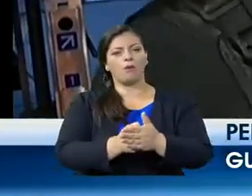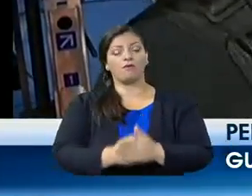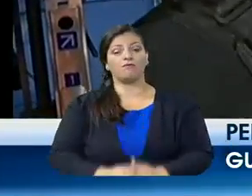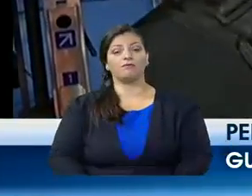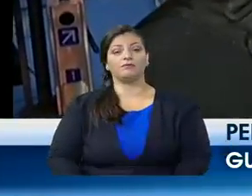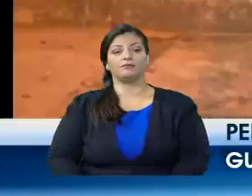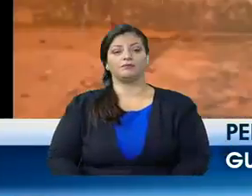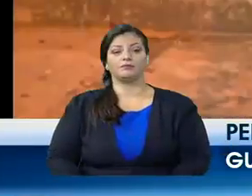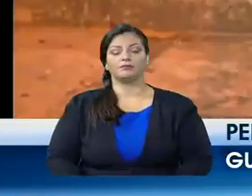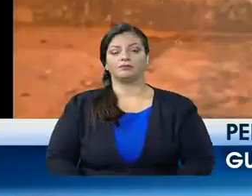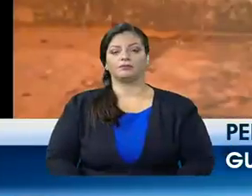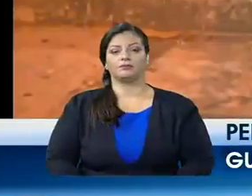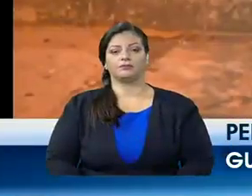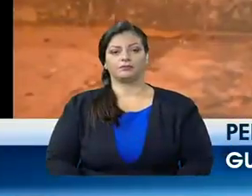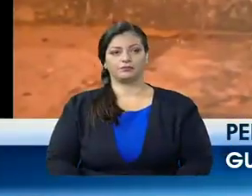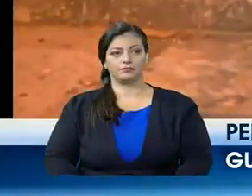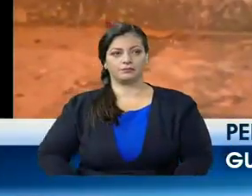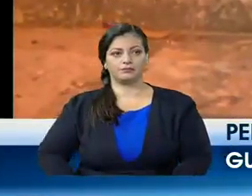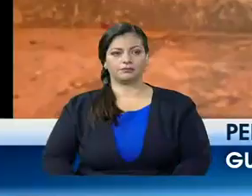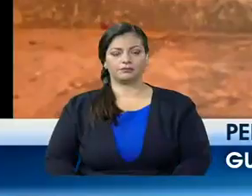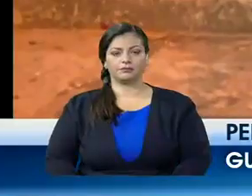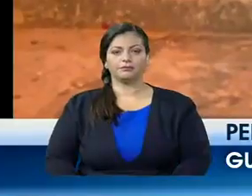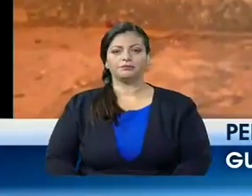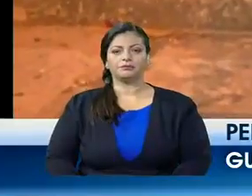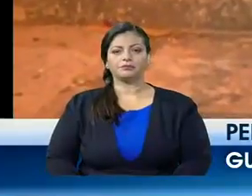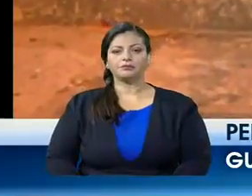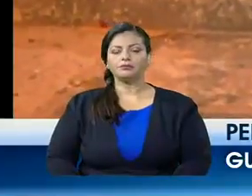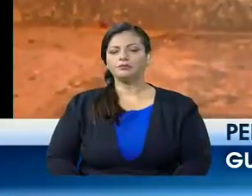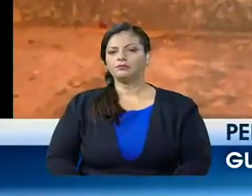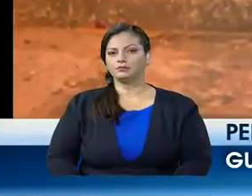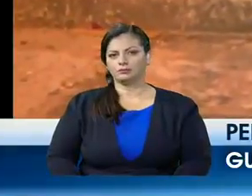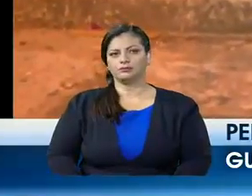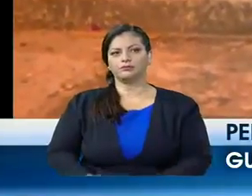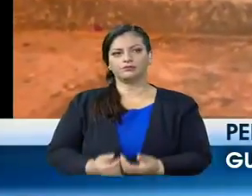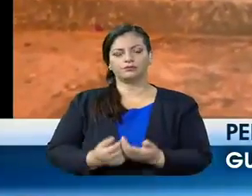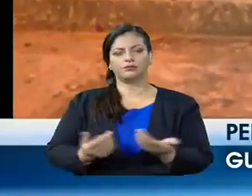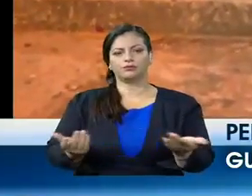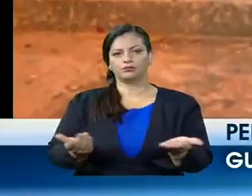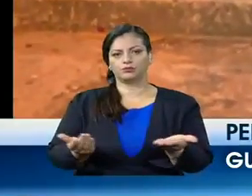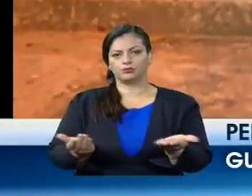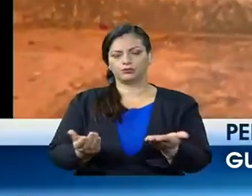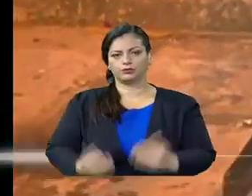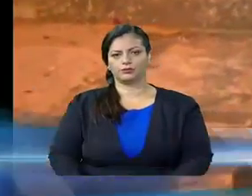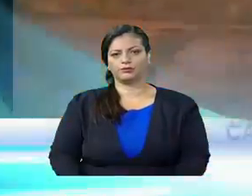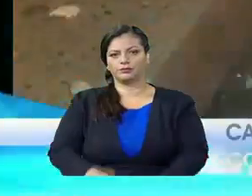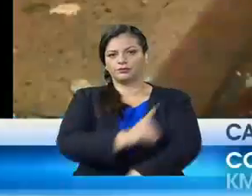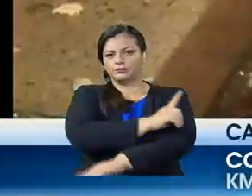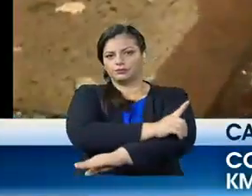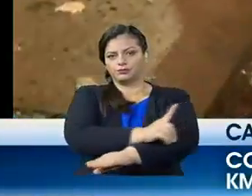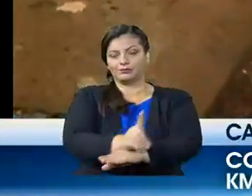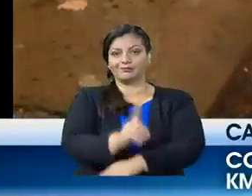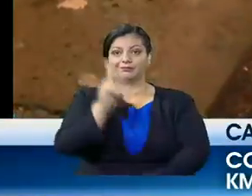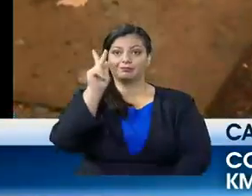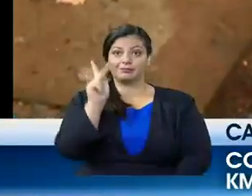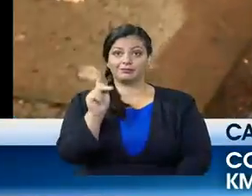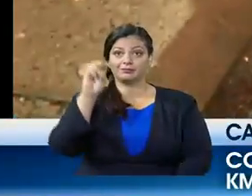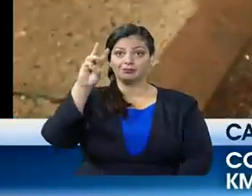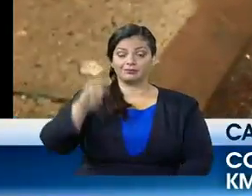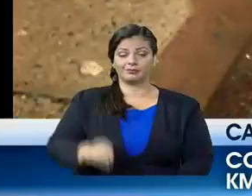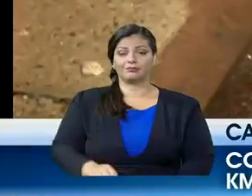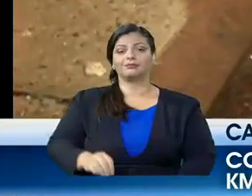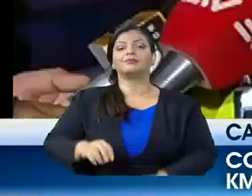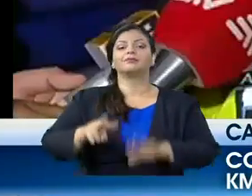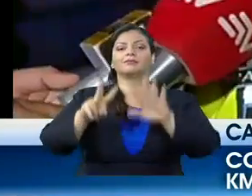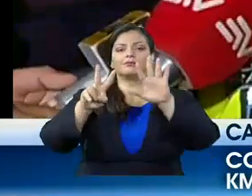golpe de ahí fue a dar allá. El accidente de tránsito se produjo en el kilómetro 7 de la vía Adaule, en el norte